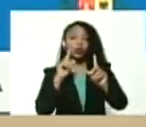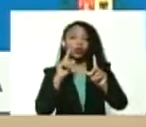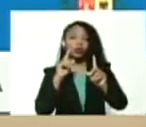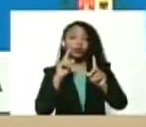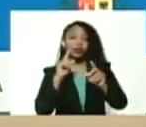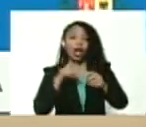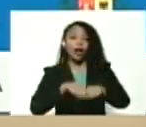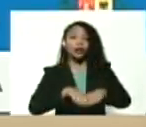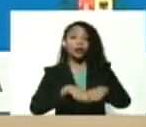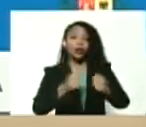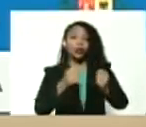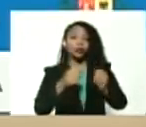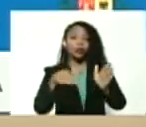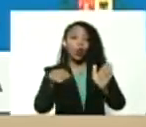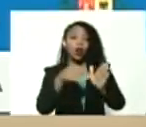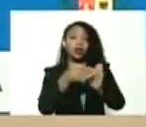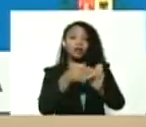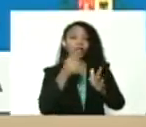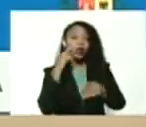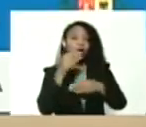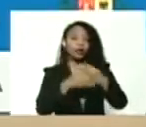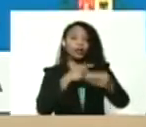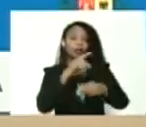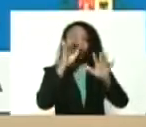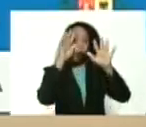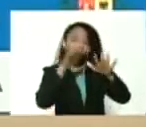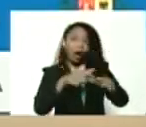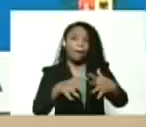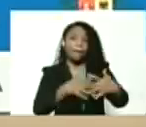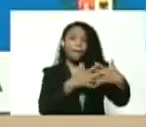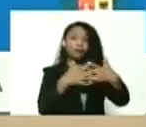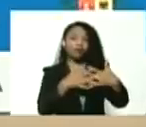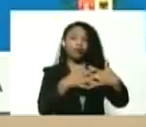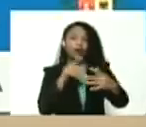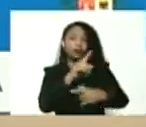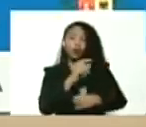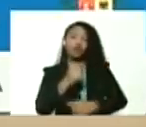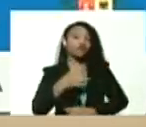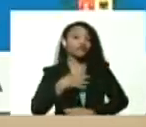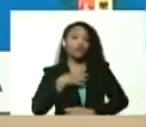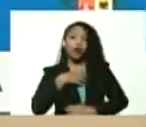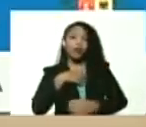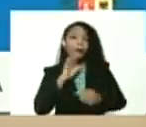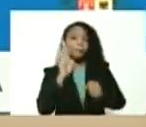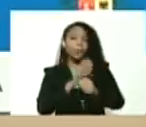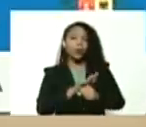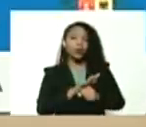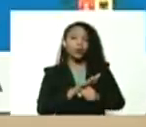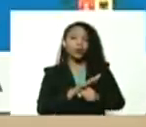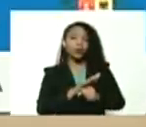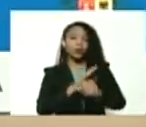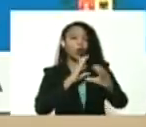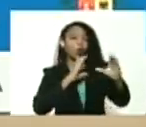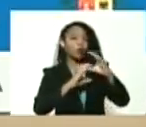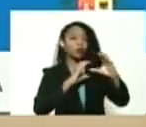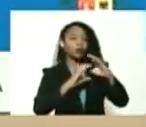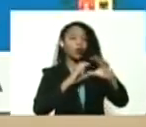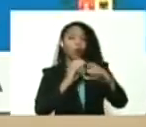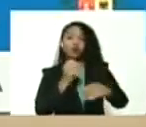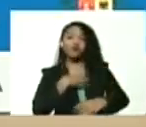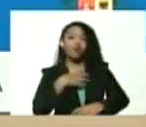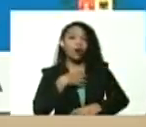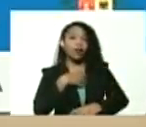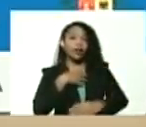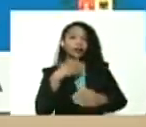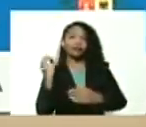amos. A un nivel, repito, que ya no lo pueden ocultar ni los medios de comunicación que se